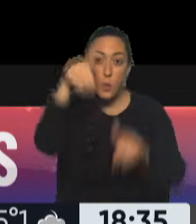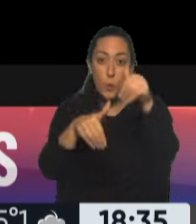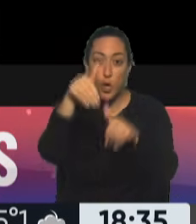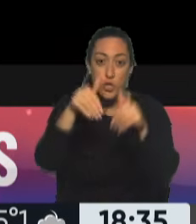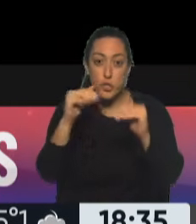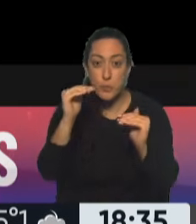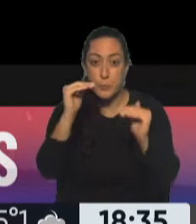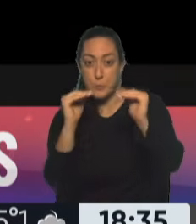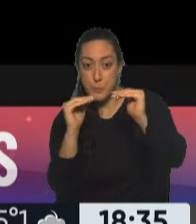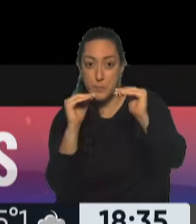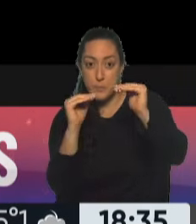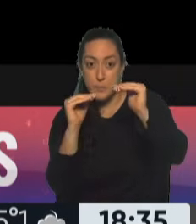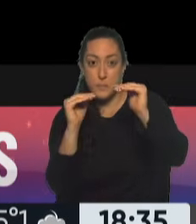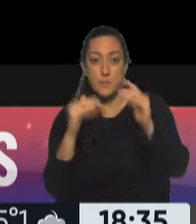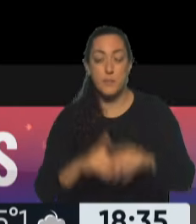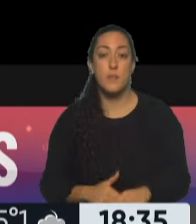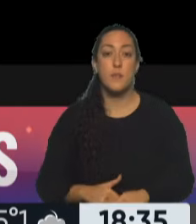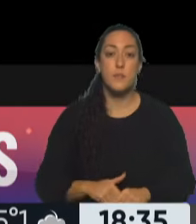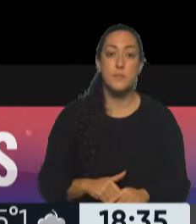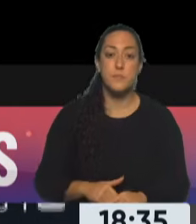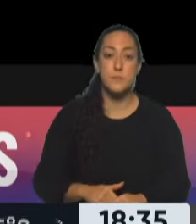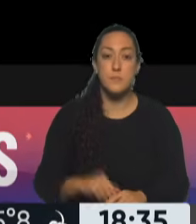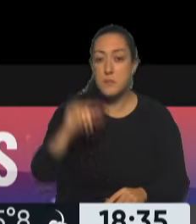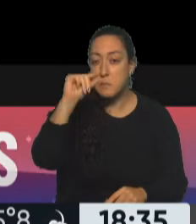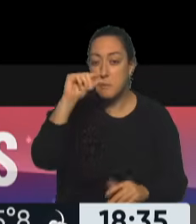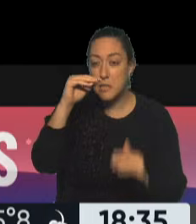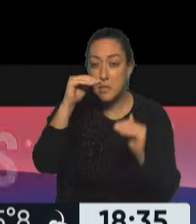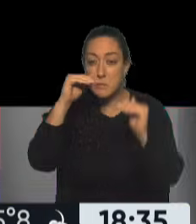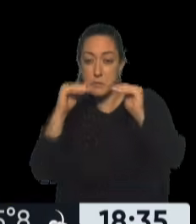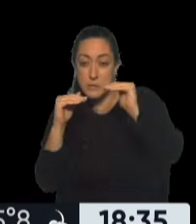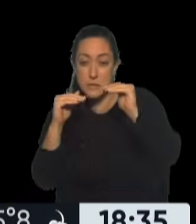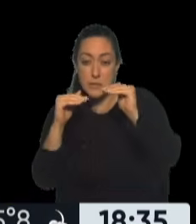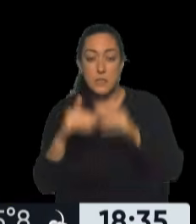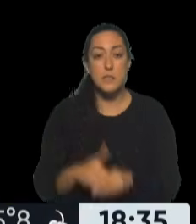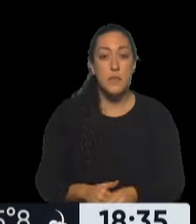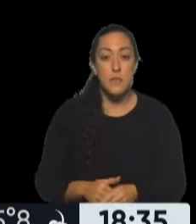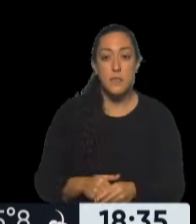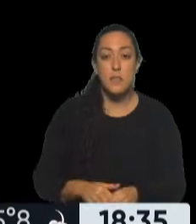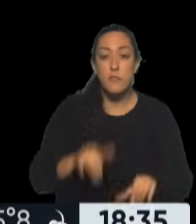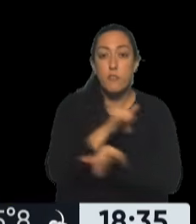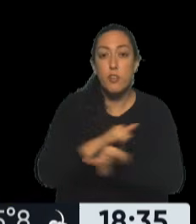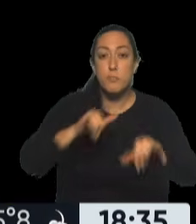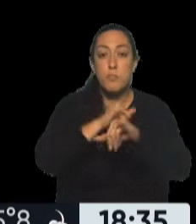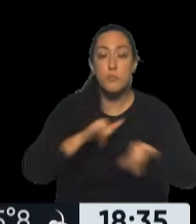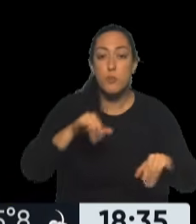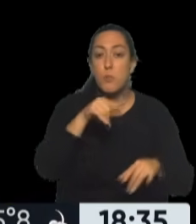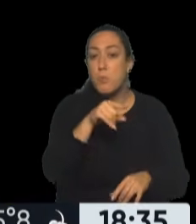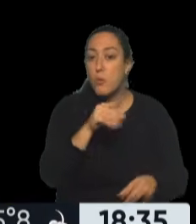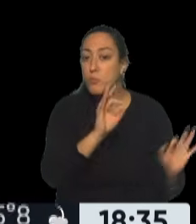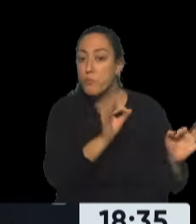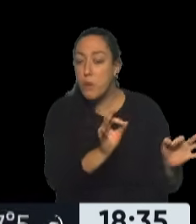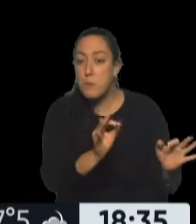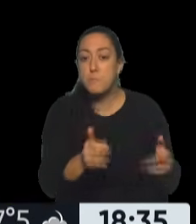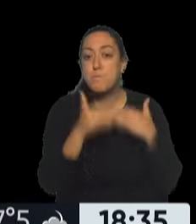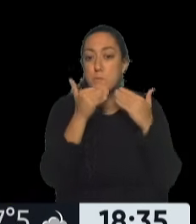Arriba Keiko, ahí lo estamos compartiendo, un poco arriba Keiko Fujimori. A ver, no sé cuál es la información que vos tenés, Nuri, pero a lo largo de la